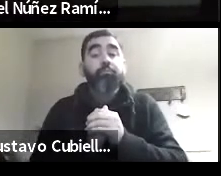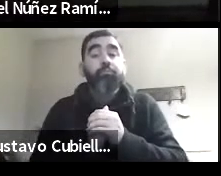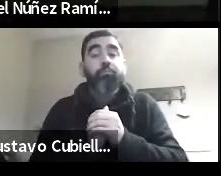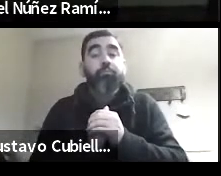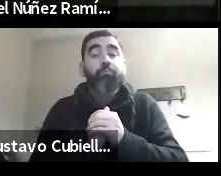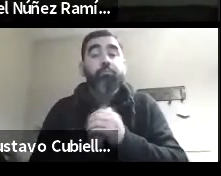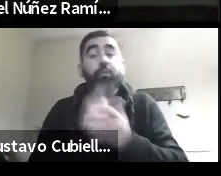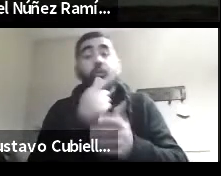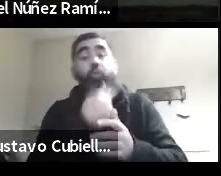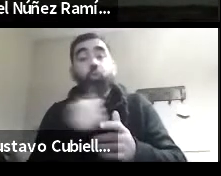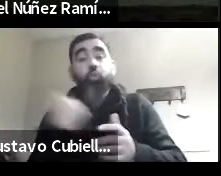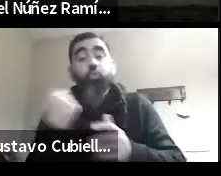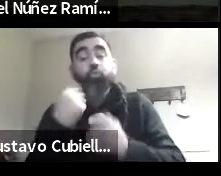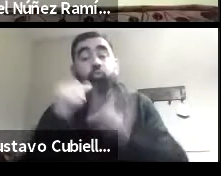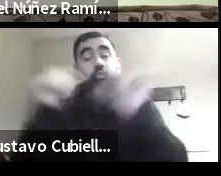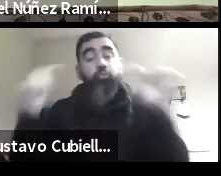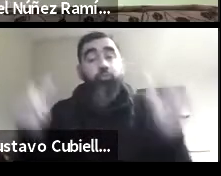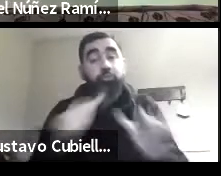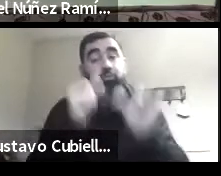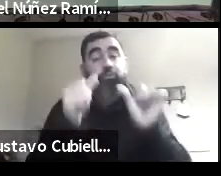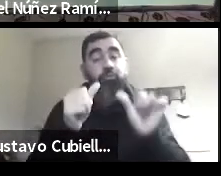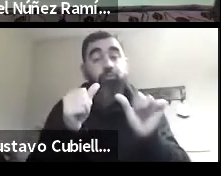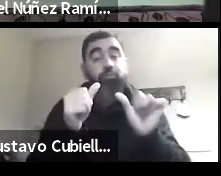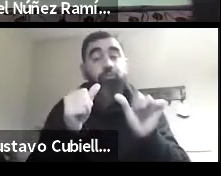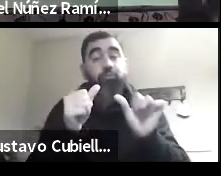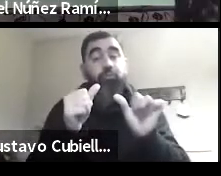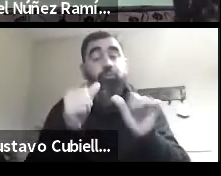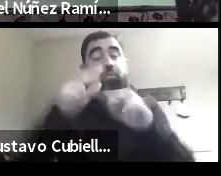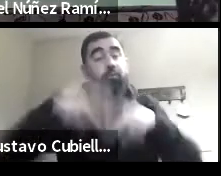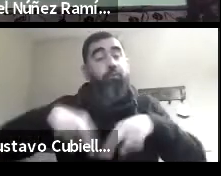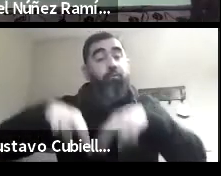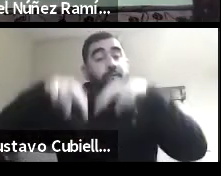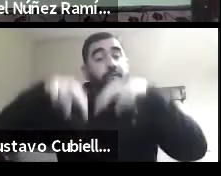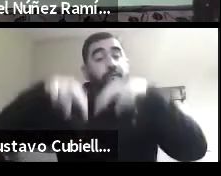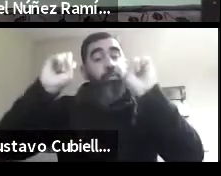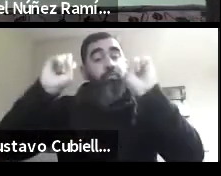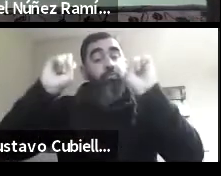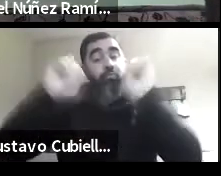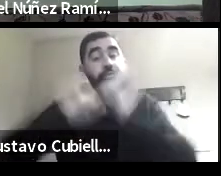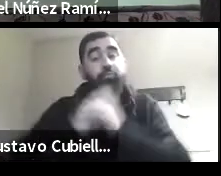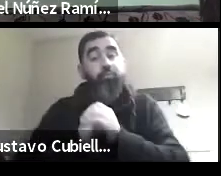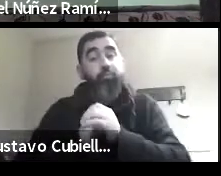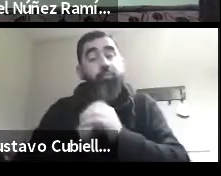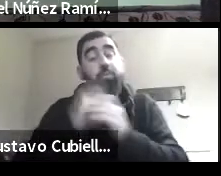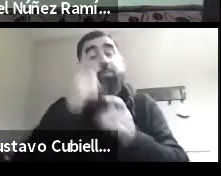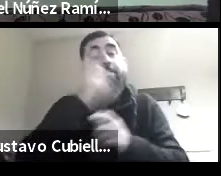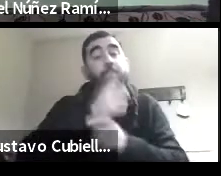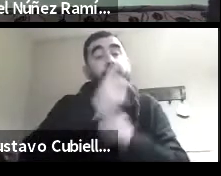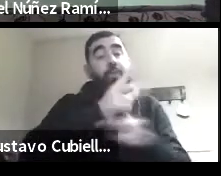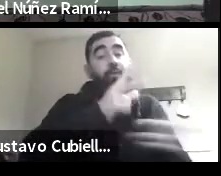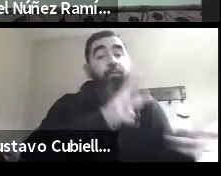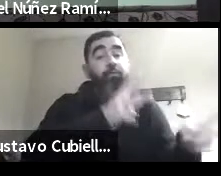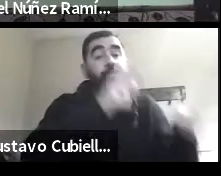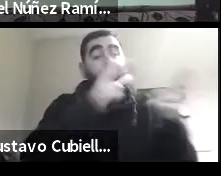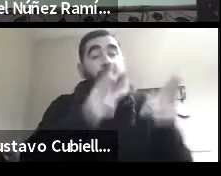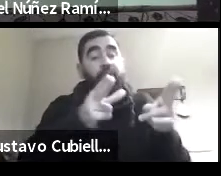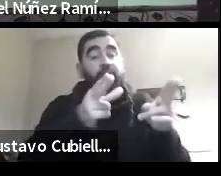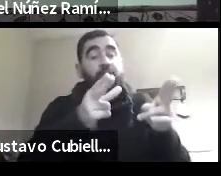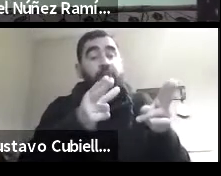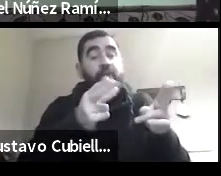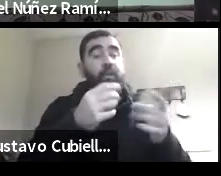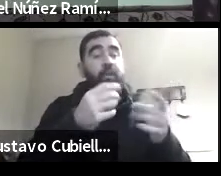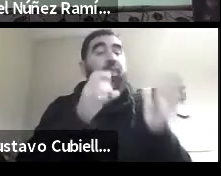nosotros desarrollamos este proceso de investigación en fases. Tuvimos una primera fase cualitativa